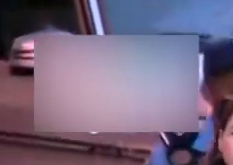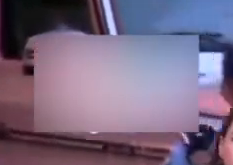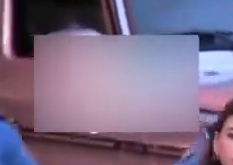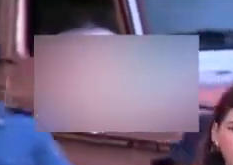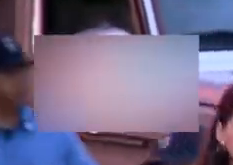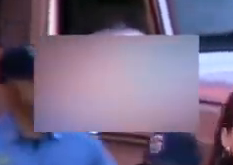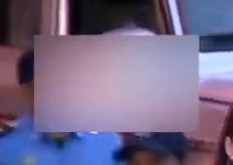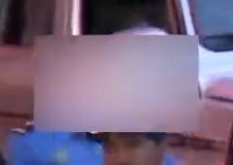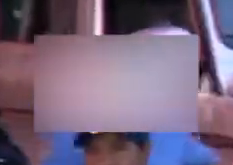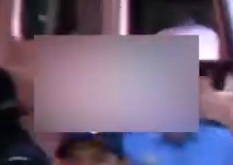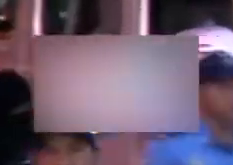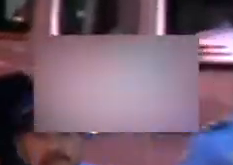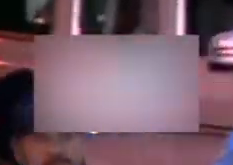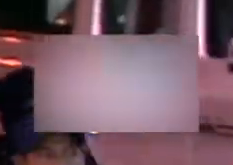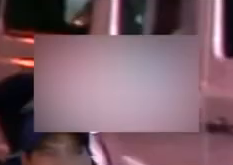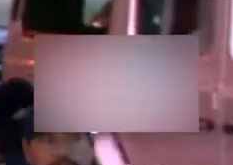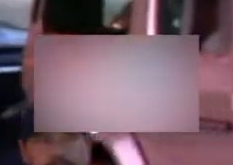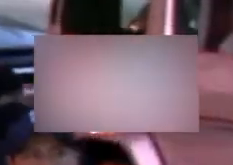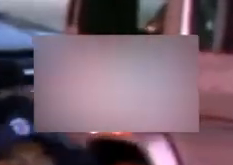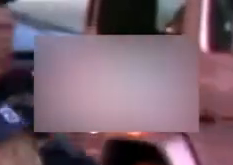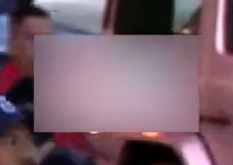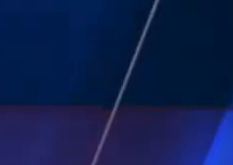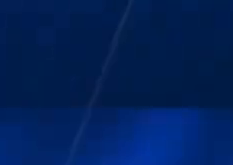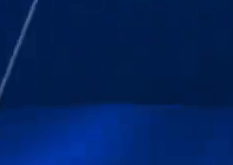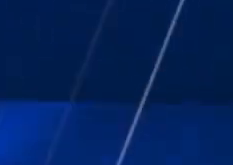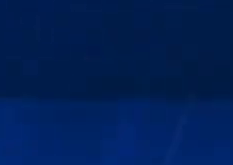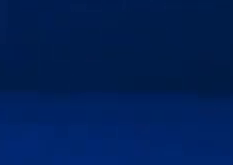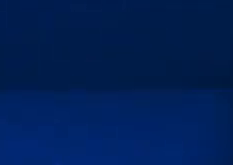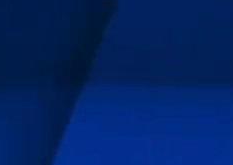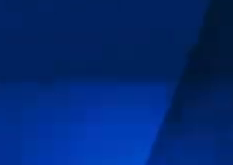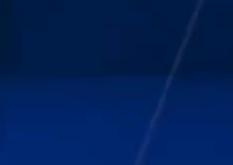Ortega se quedó solo y aislado en el acto del 19 de julio.